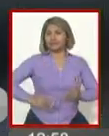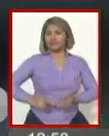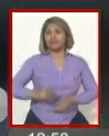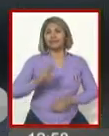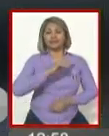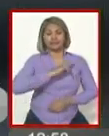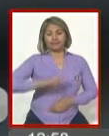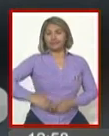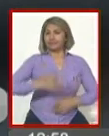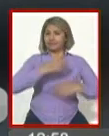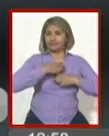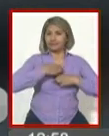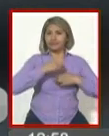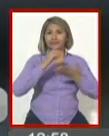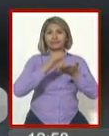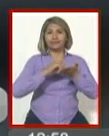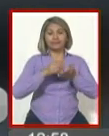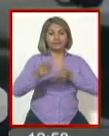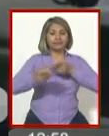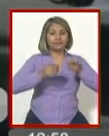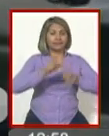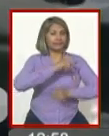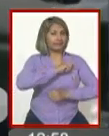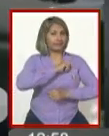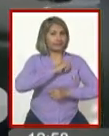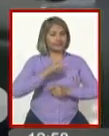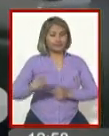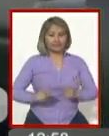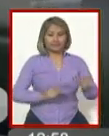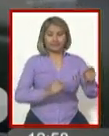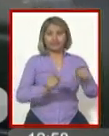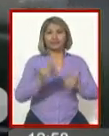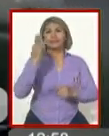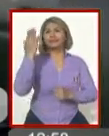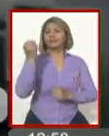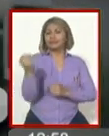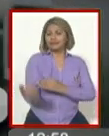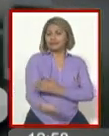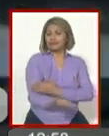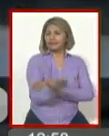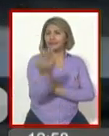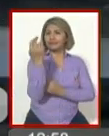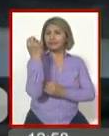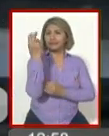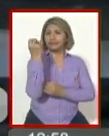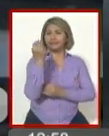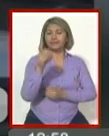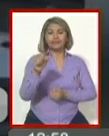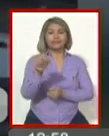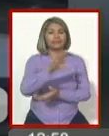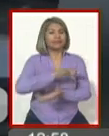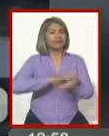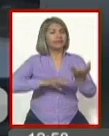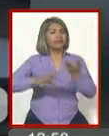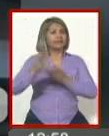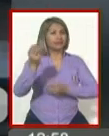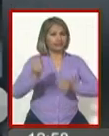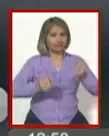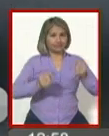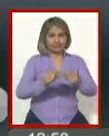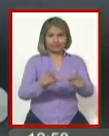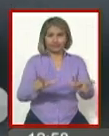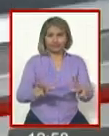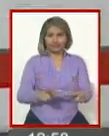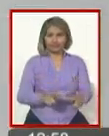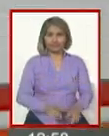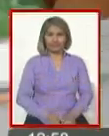Primer Anillo se quejan por la falta de control de la policía de tránsito, ya que por las mañanas y el mediodía se genera caos vehicular